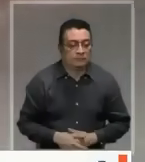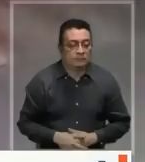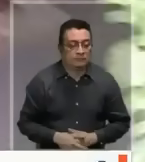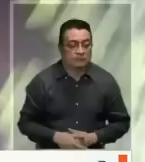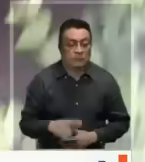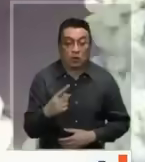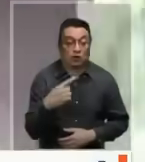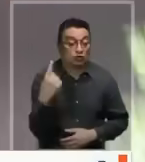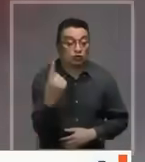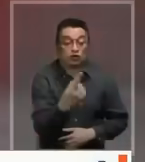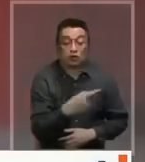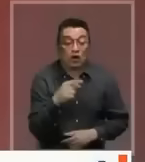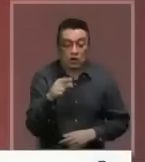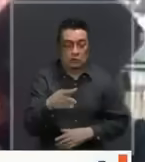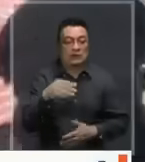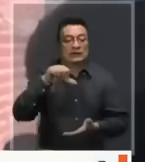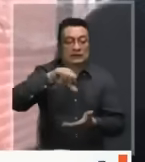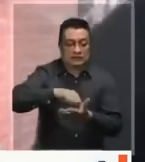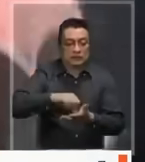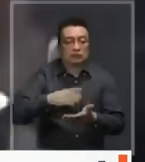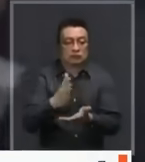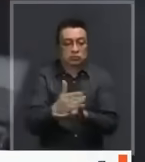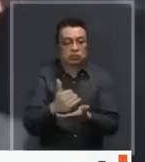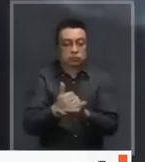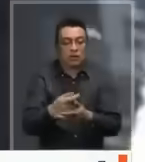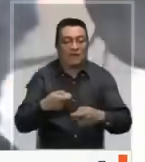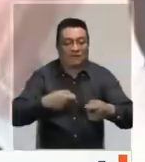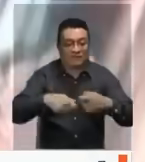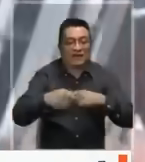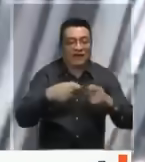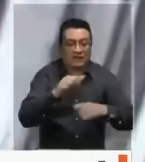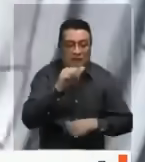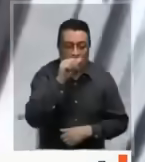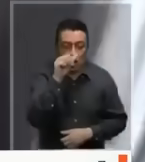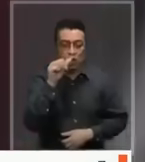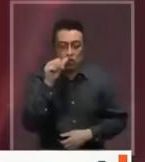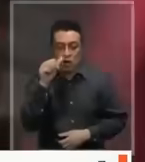Todos funcionaban como centros de operaciones de producción y venta de drogas.